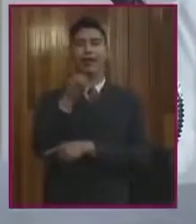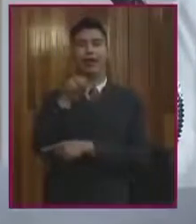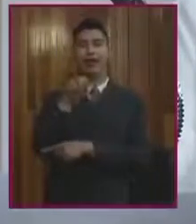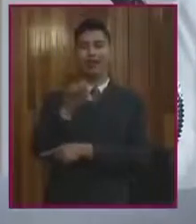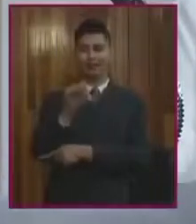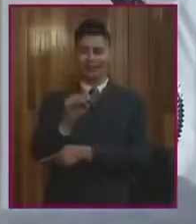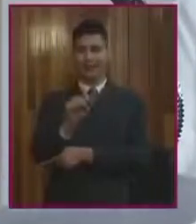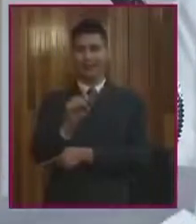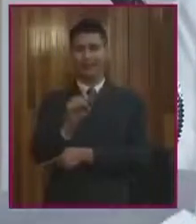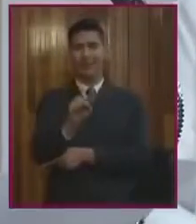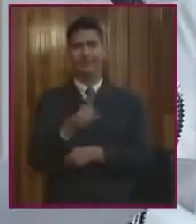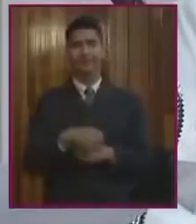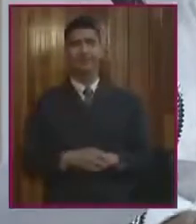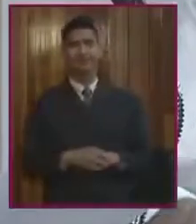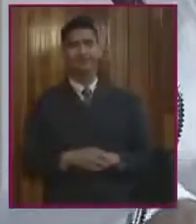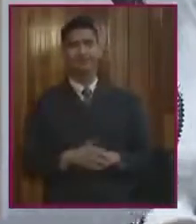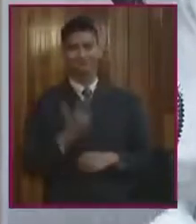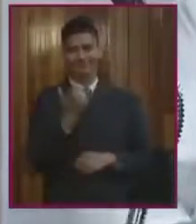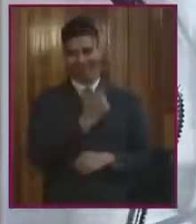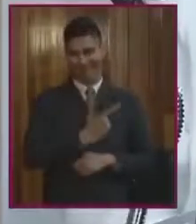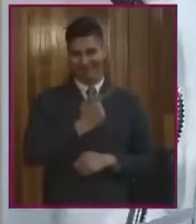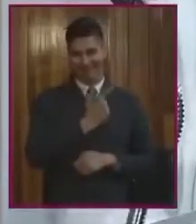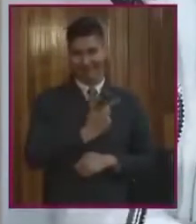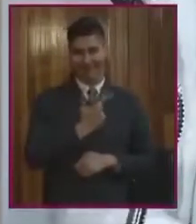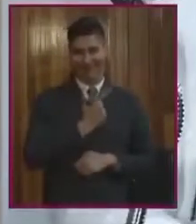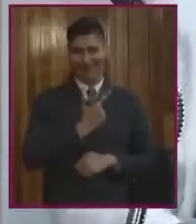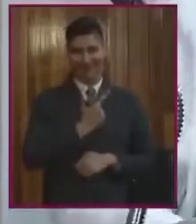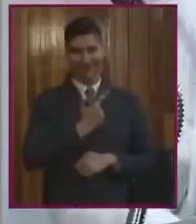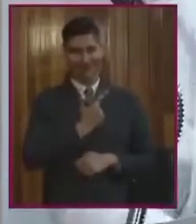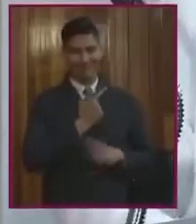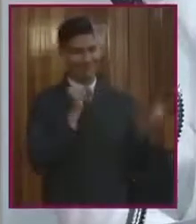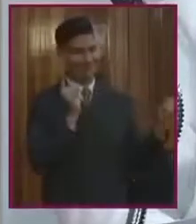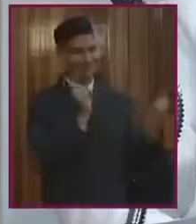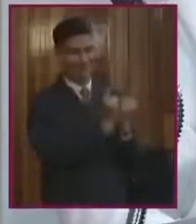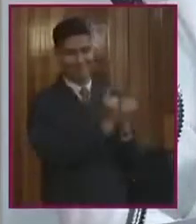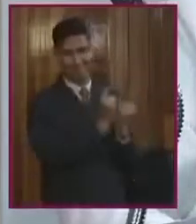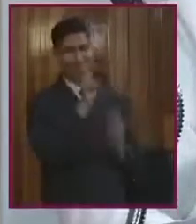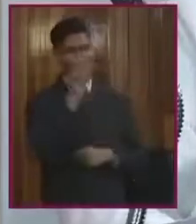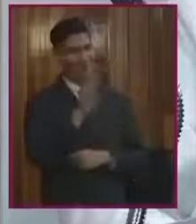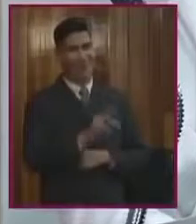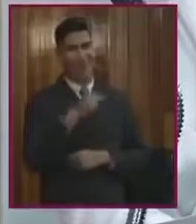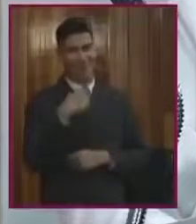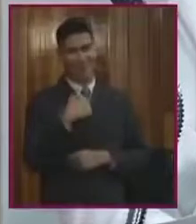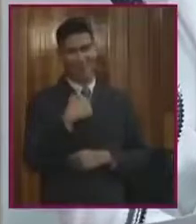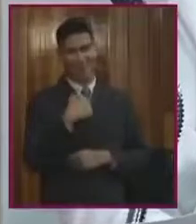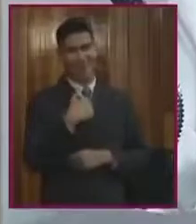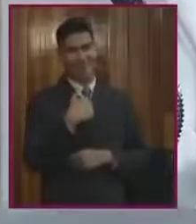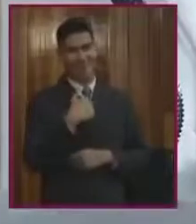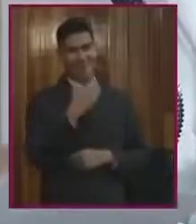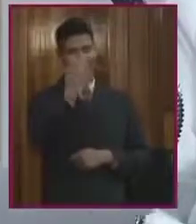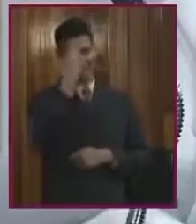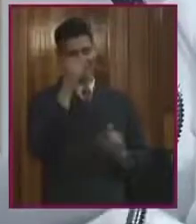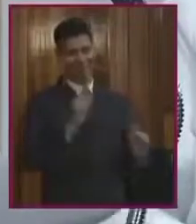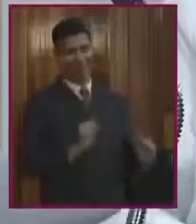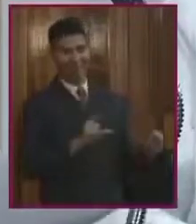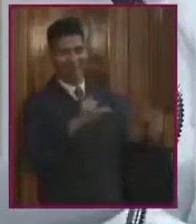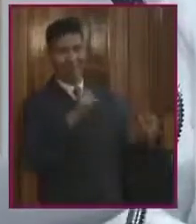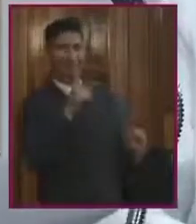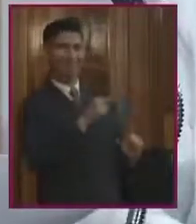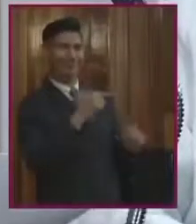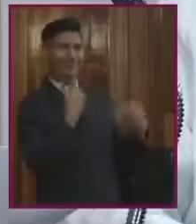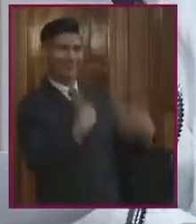Dussel. Mucho gusto, Inés, de verdad yo te he escuchado nombrar mucho, yo creo que ha de ser por algo, ¿verdad?